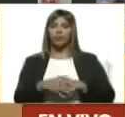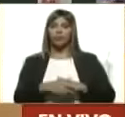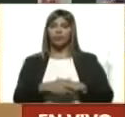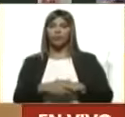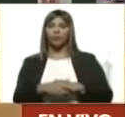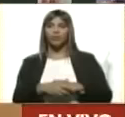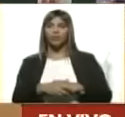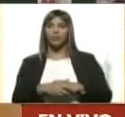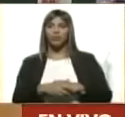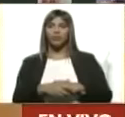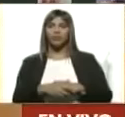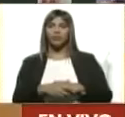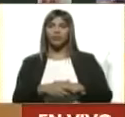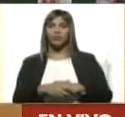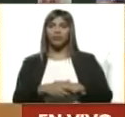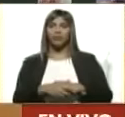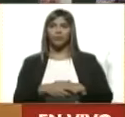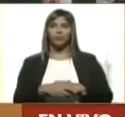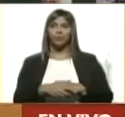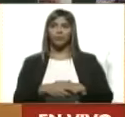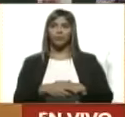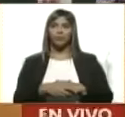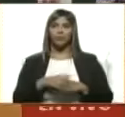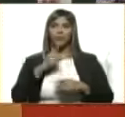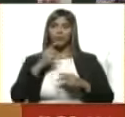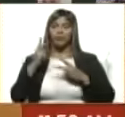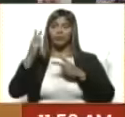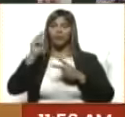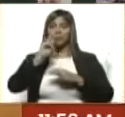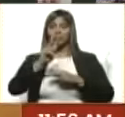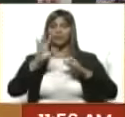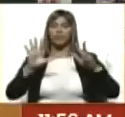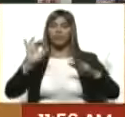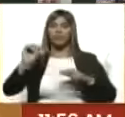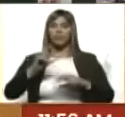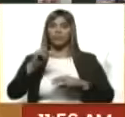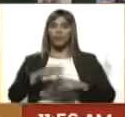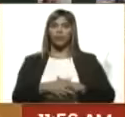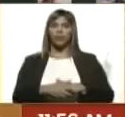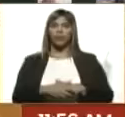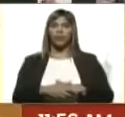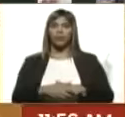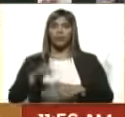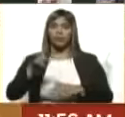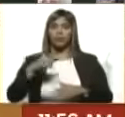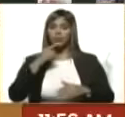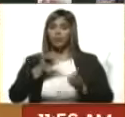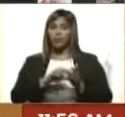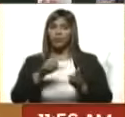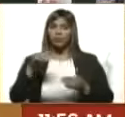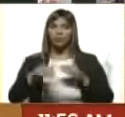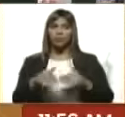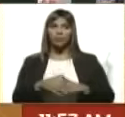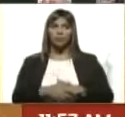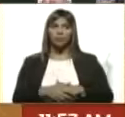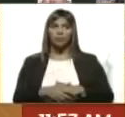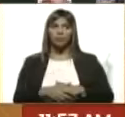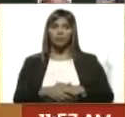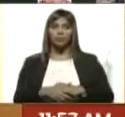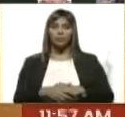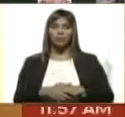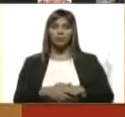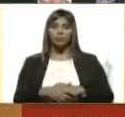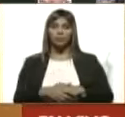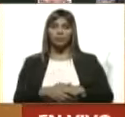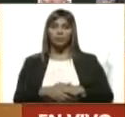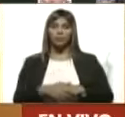tenga. Contamos contigo para la victoria este 28 de julio. Además te dice, ¿dónde votas? Te dice, ¿dónde